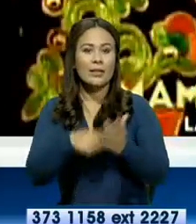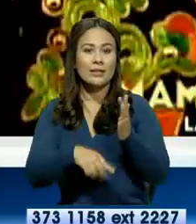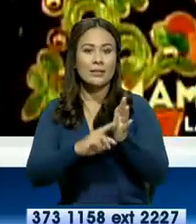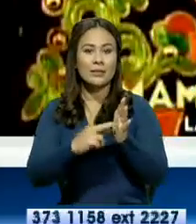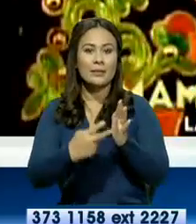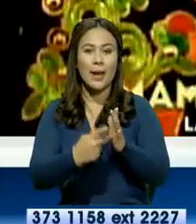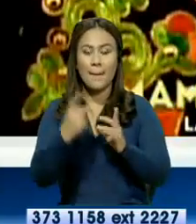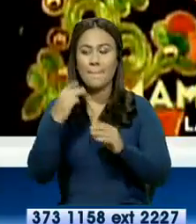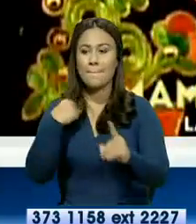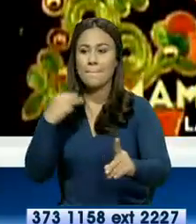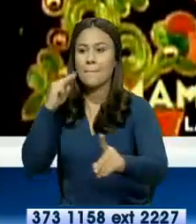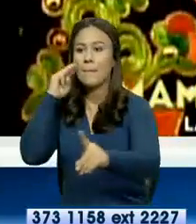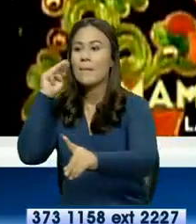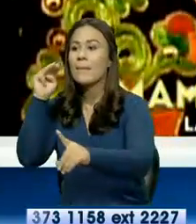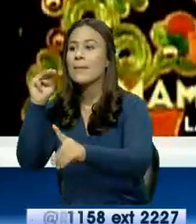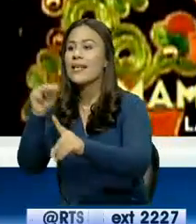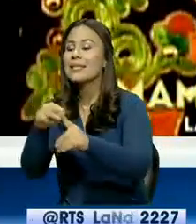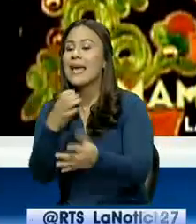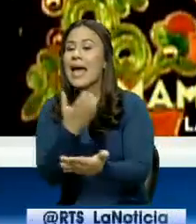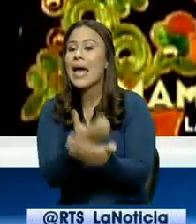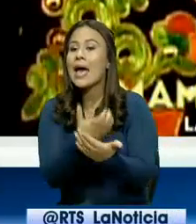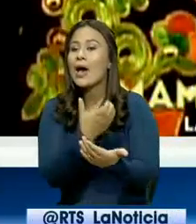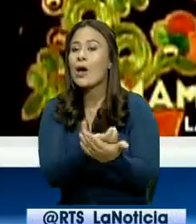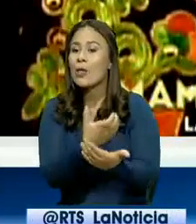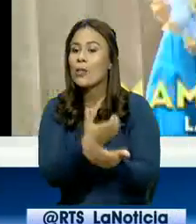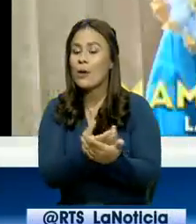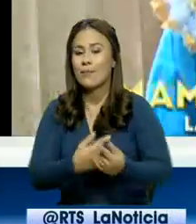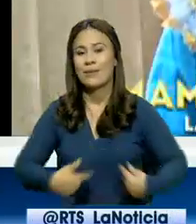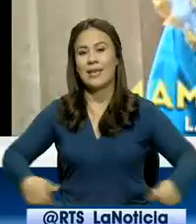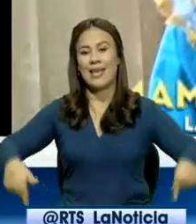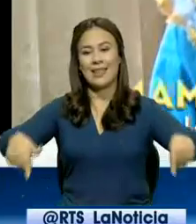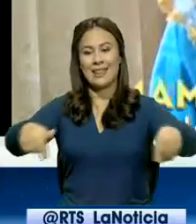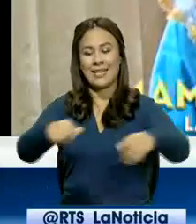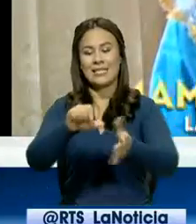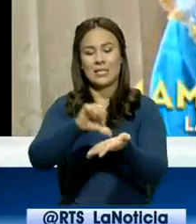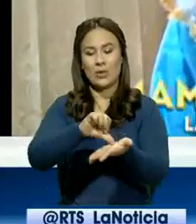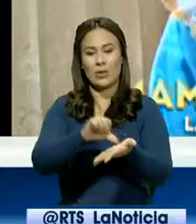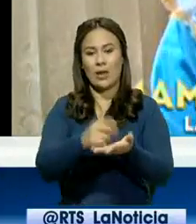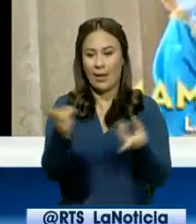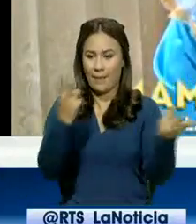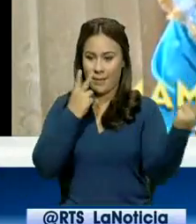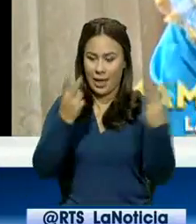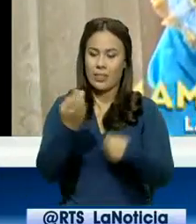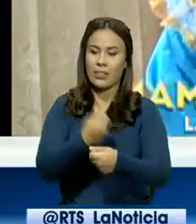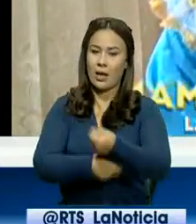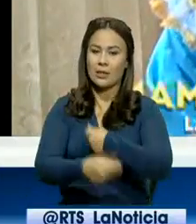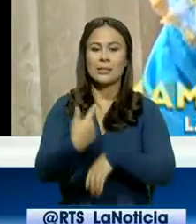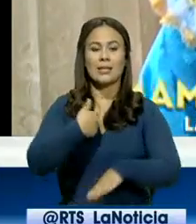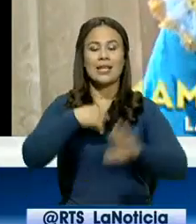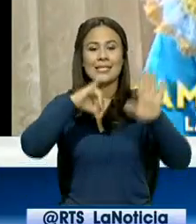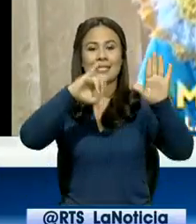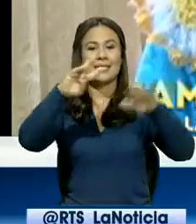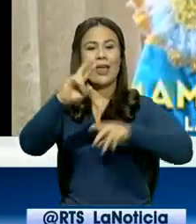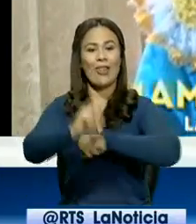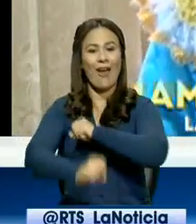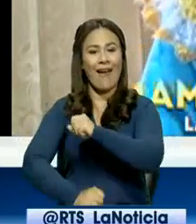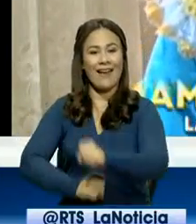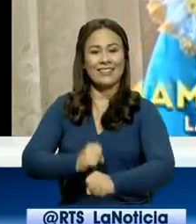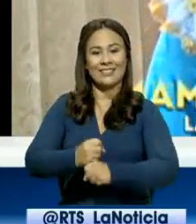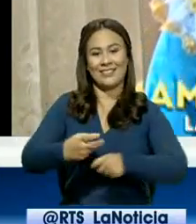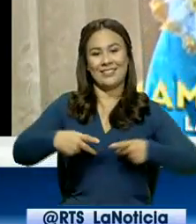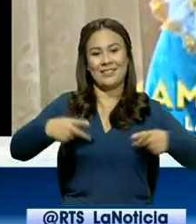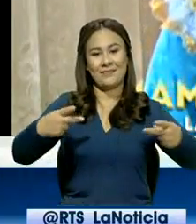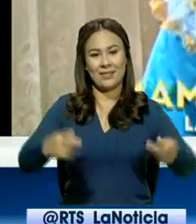de la reactivación económica de nuestra ciudad. Bueno, son 62 años de vida,